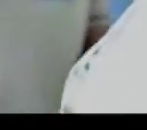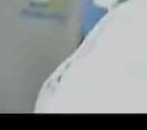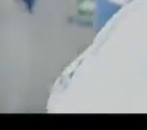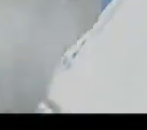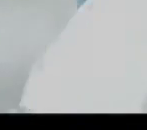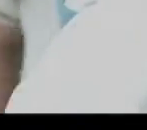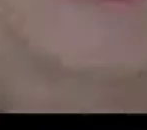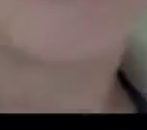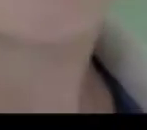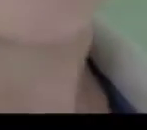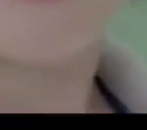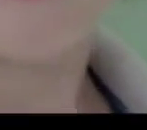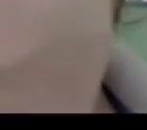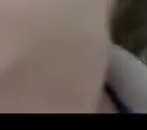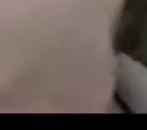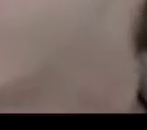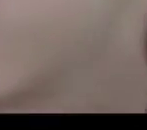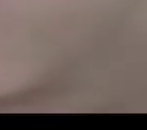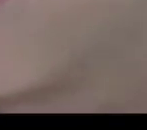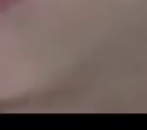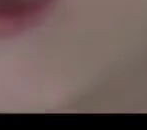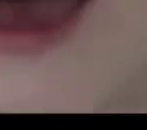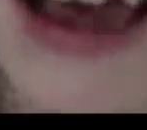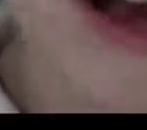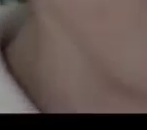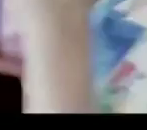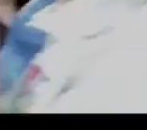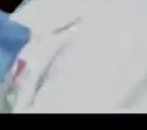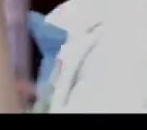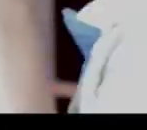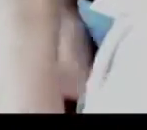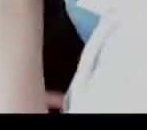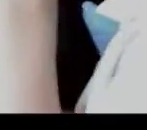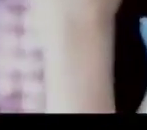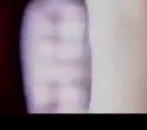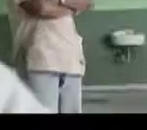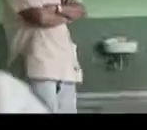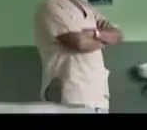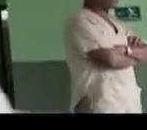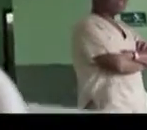hay que hacer algo y ella no puede y yo no puedo, nos ayuda.